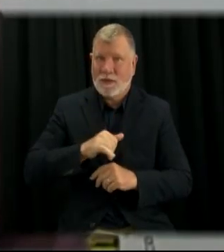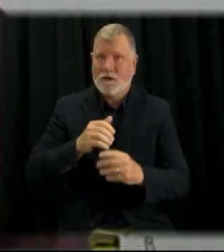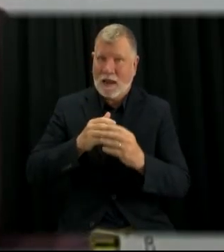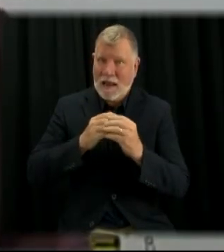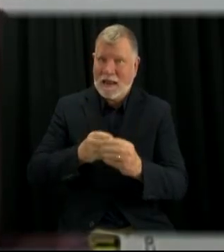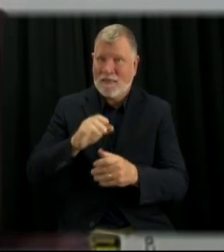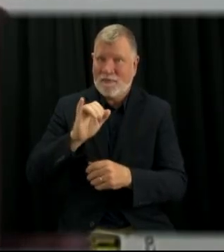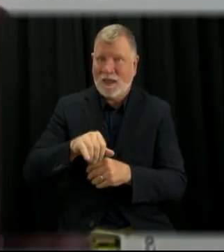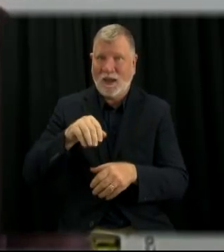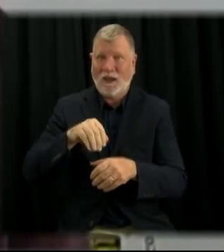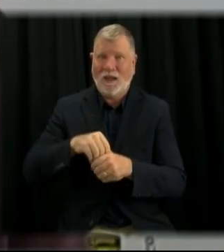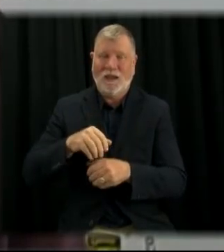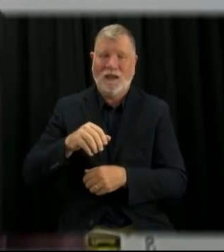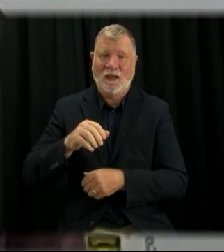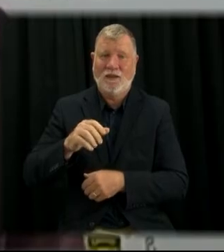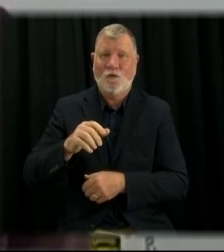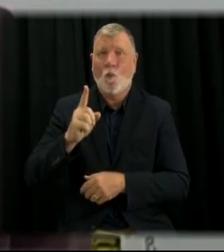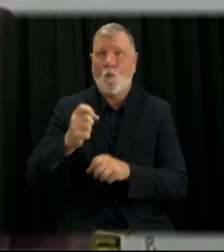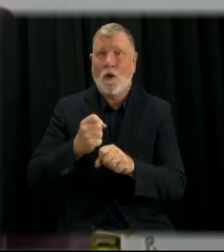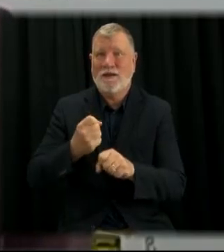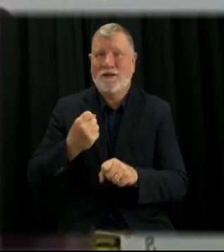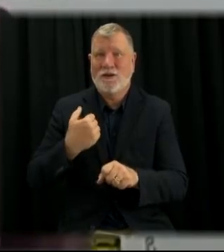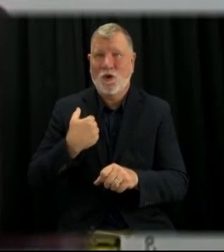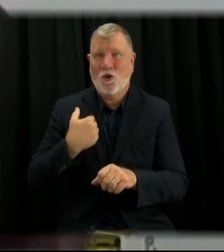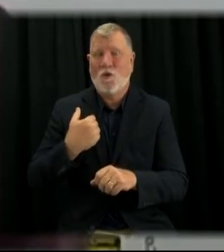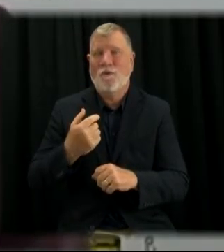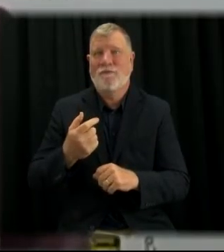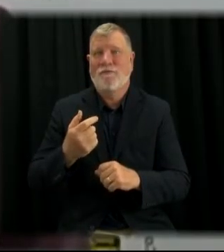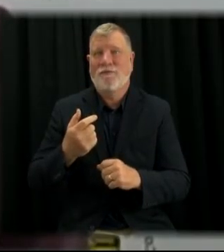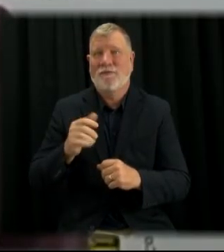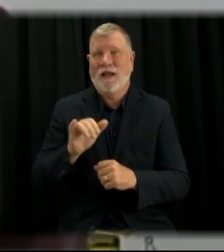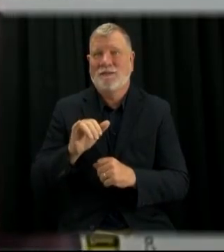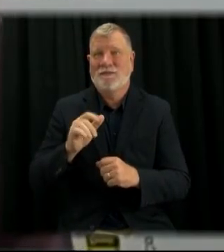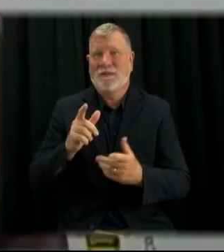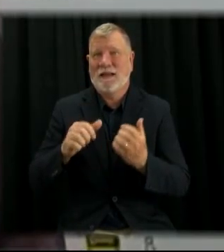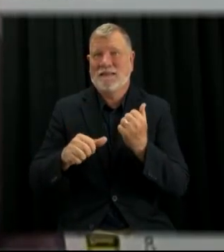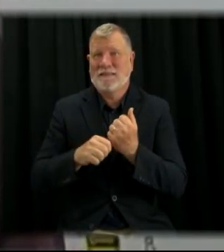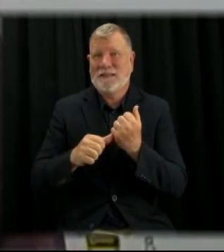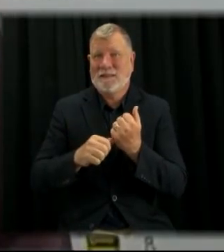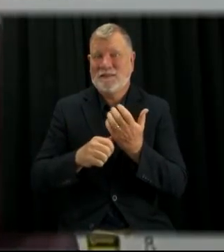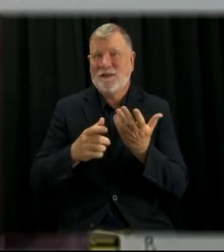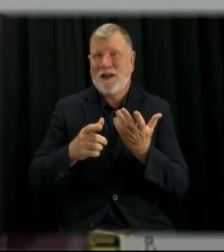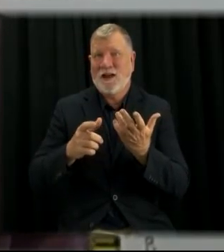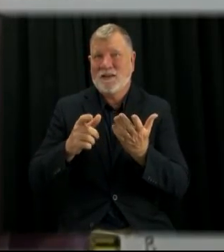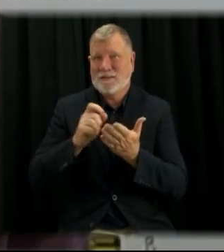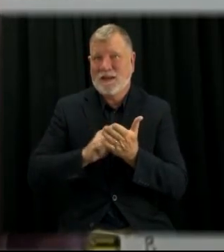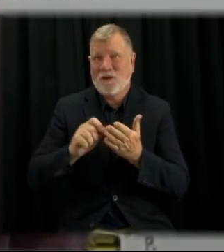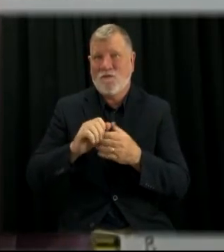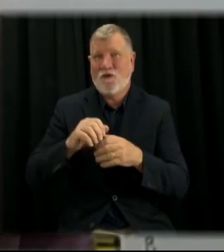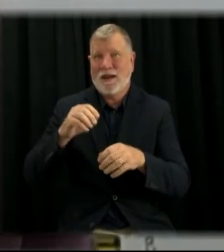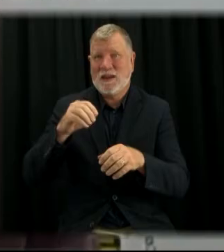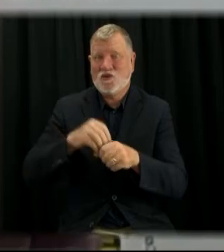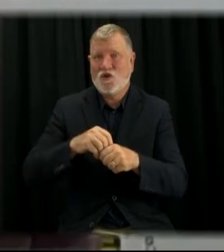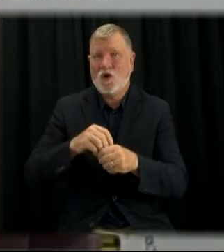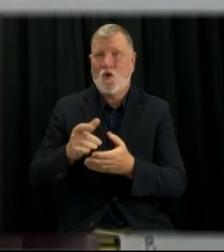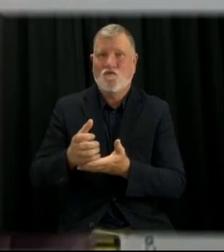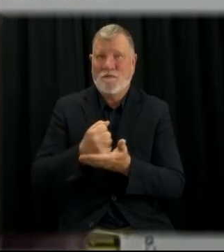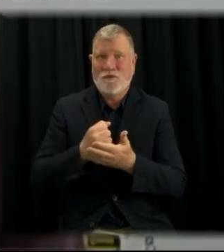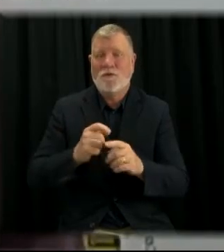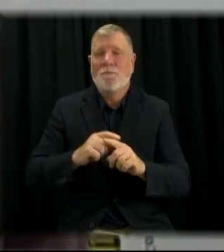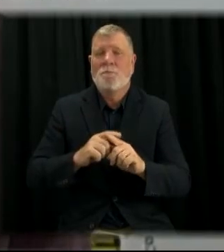que yo tuve el honor de dirigir directamente hace un año atrás como secretario